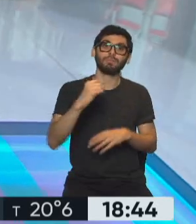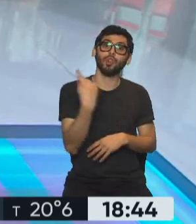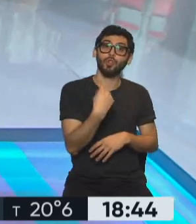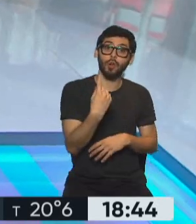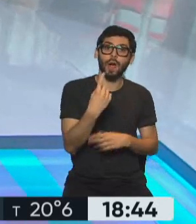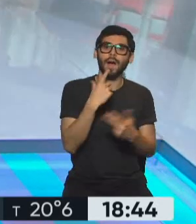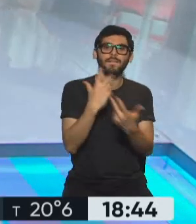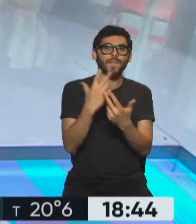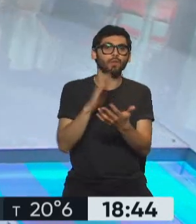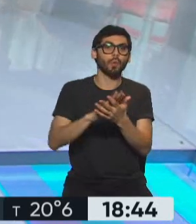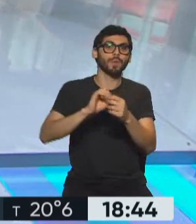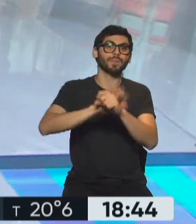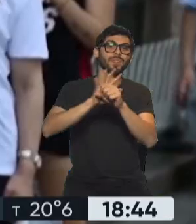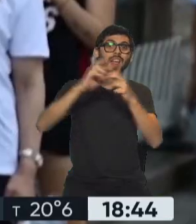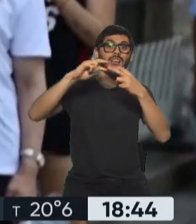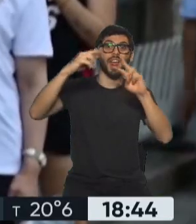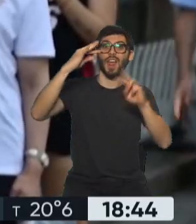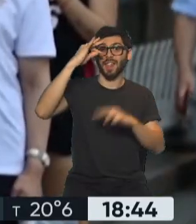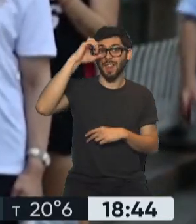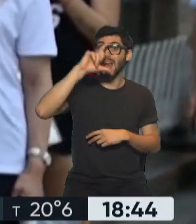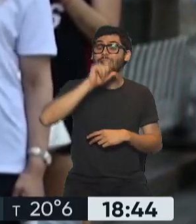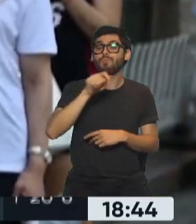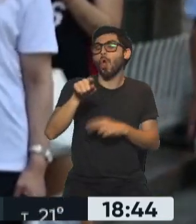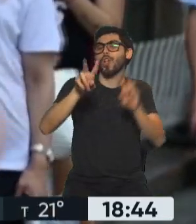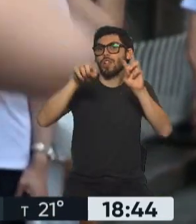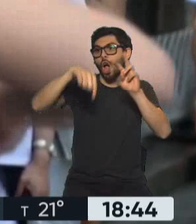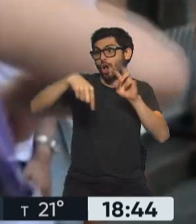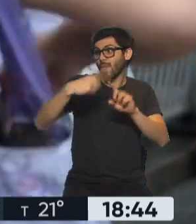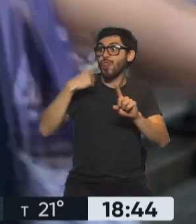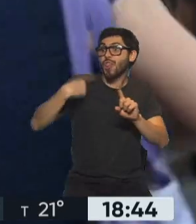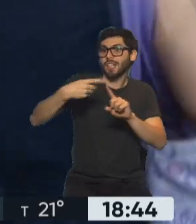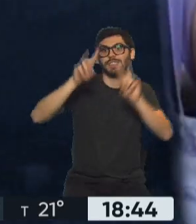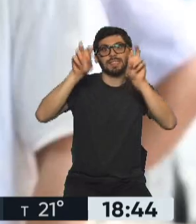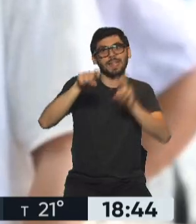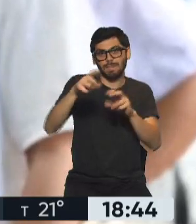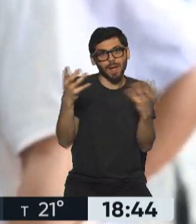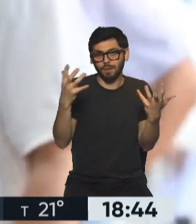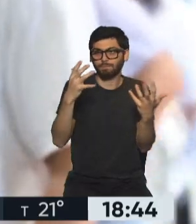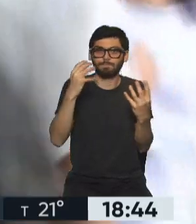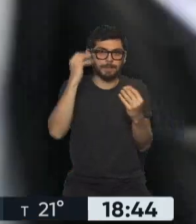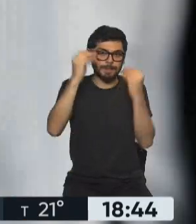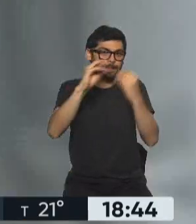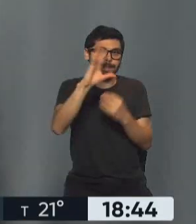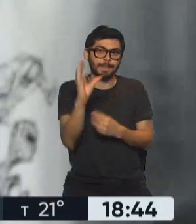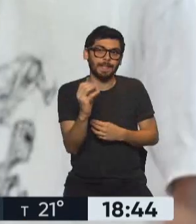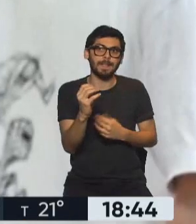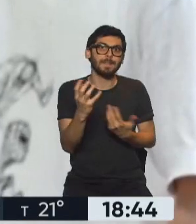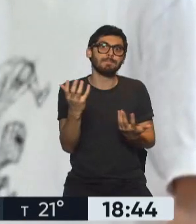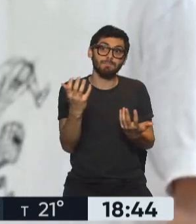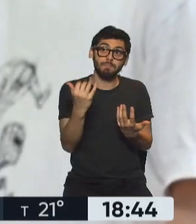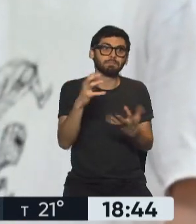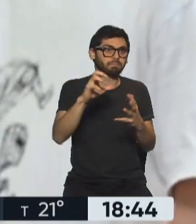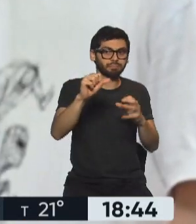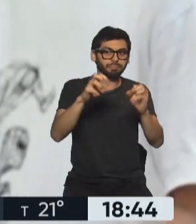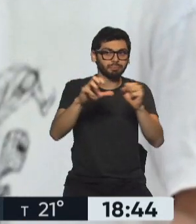Vamos a hablar de la variante Delta. Es el tema, por supuesto, del que venimos hablando en estos últimos días. Preocupa mucho lo que está pasando en nuestro país porque ya hay casos